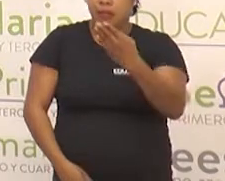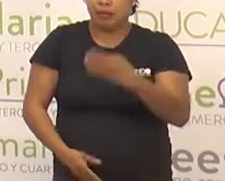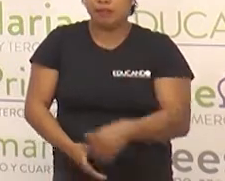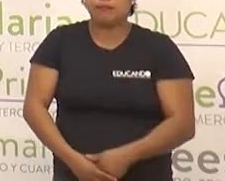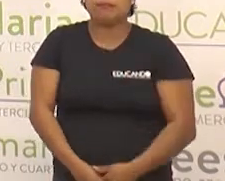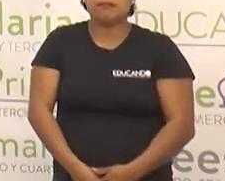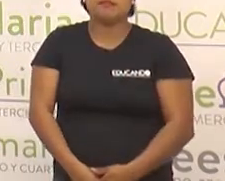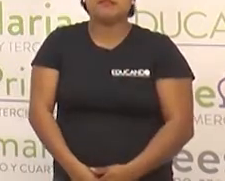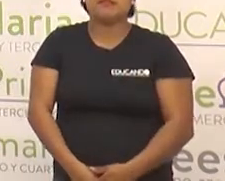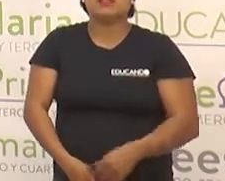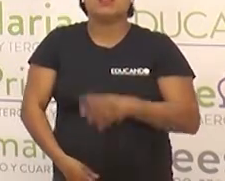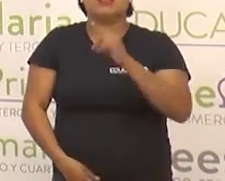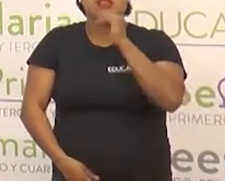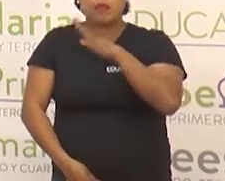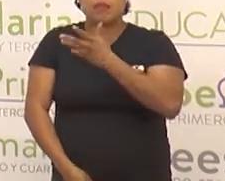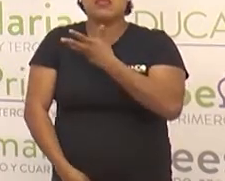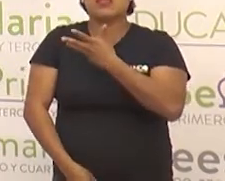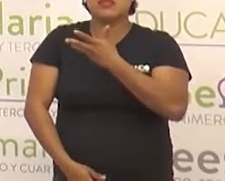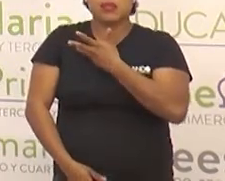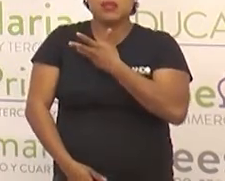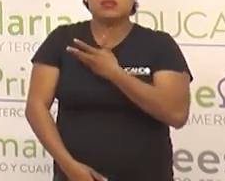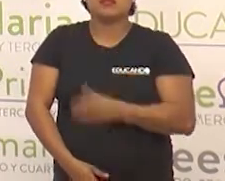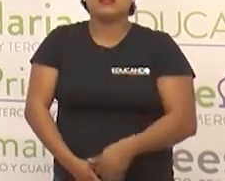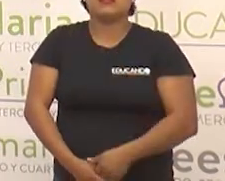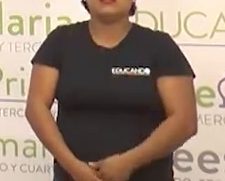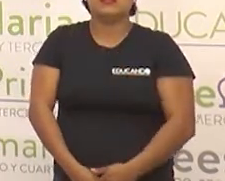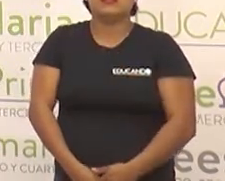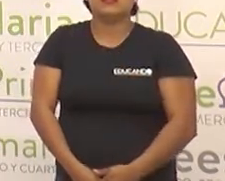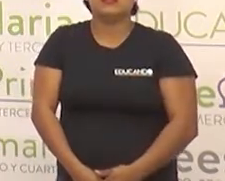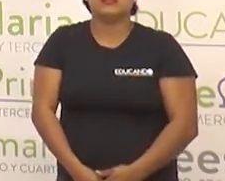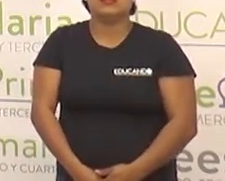Muy bien, tenemos